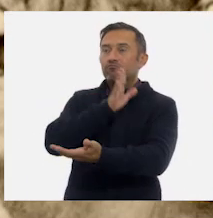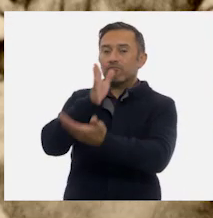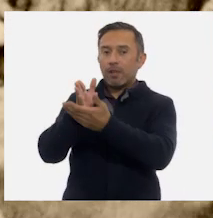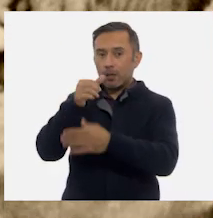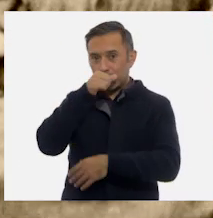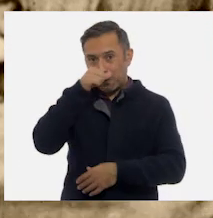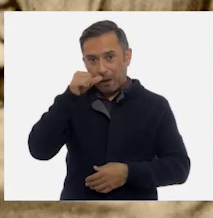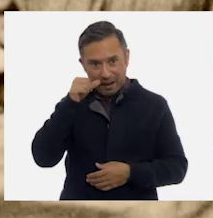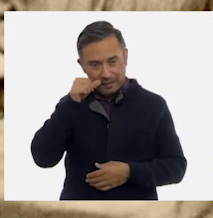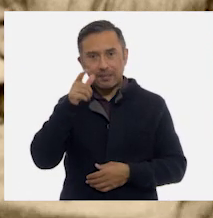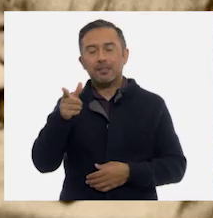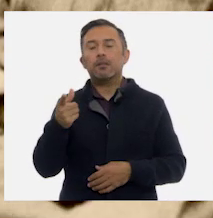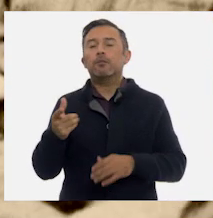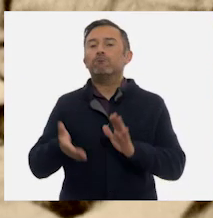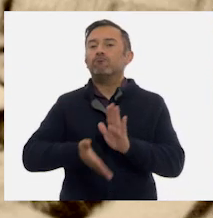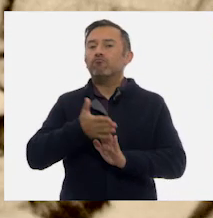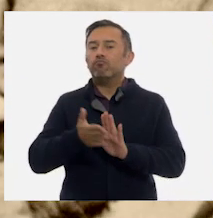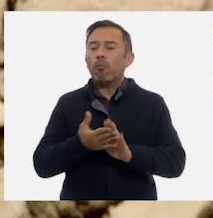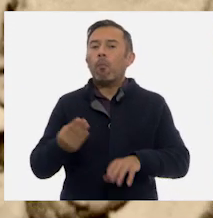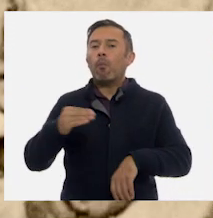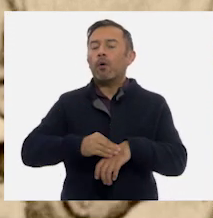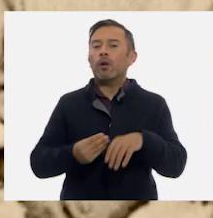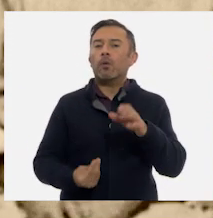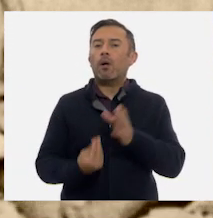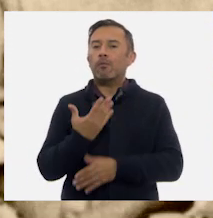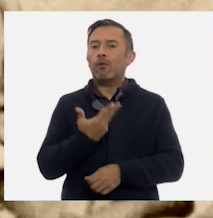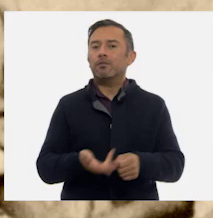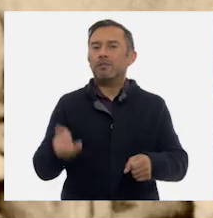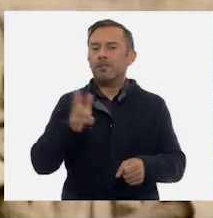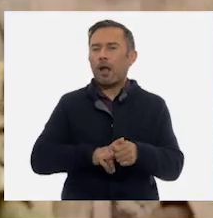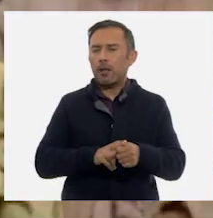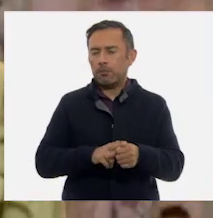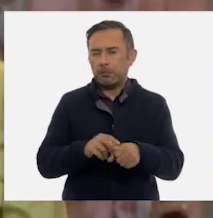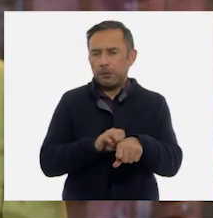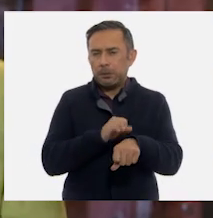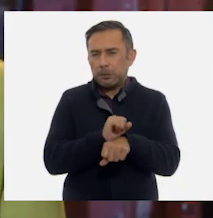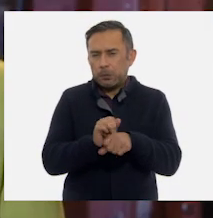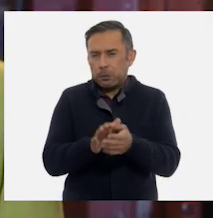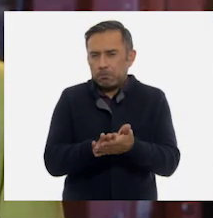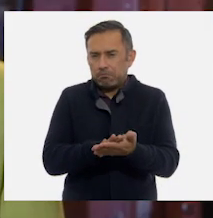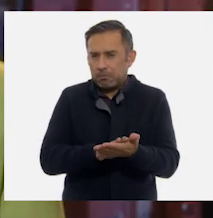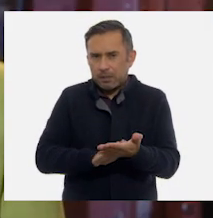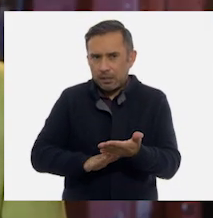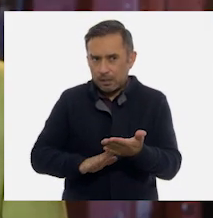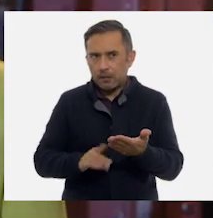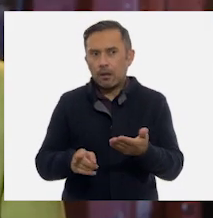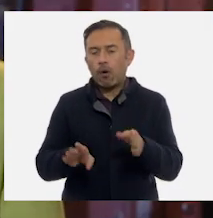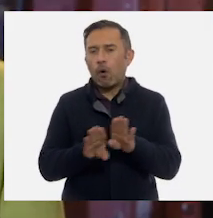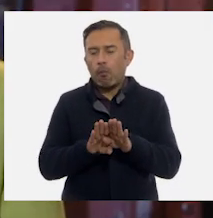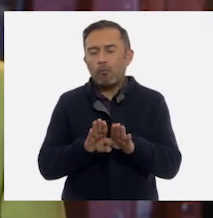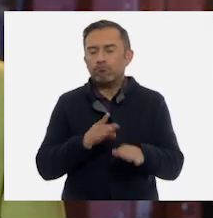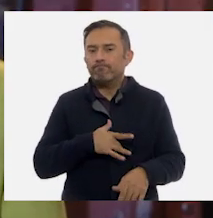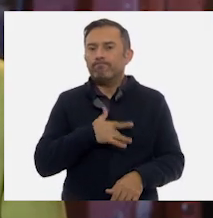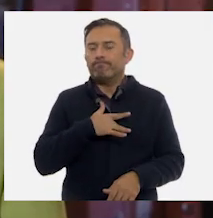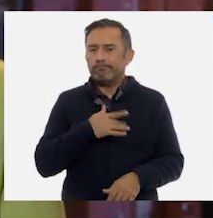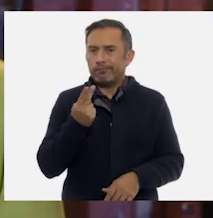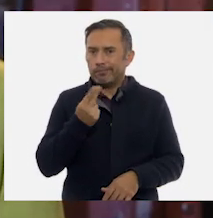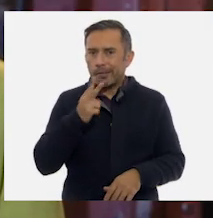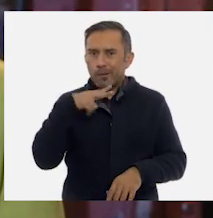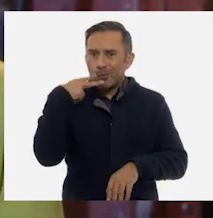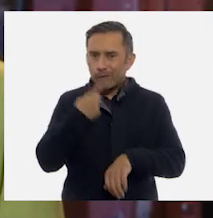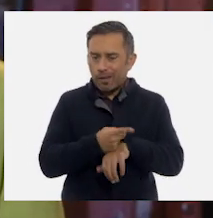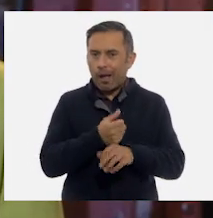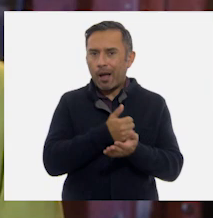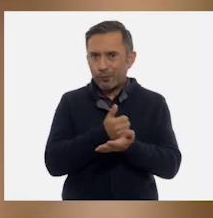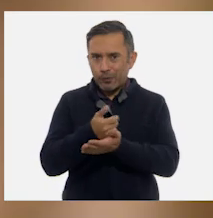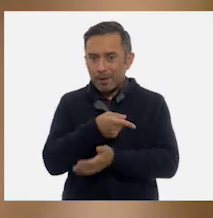fundan hospitales muy precarios en los que se da la tan necesaria atención a